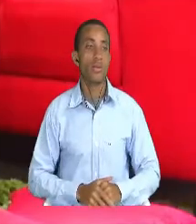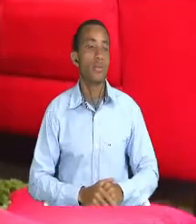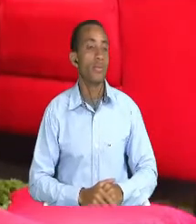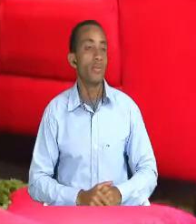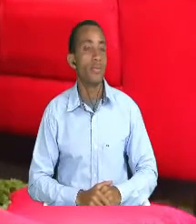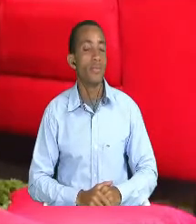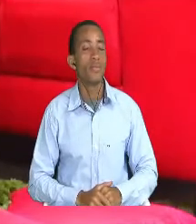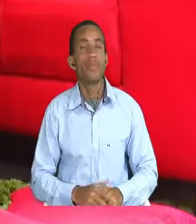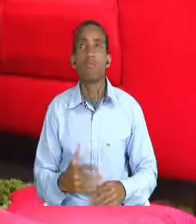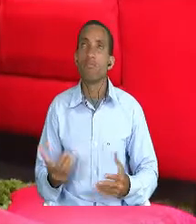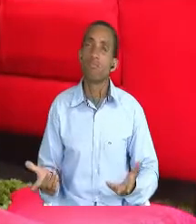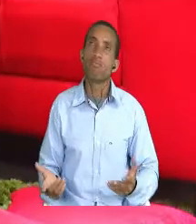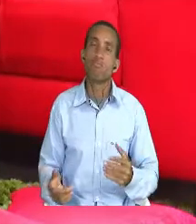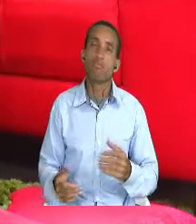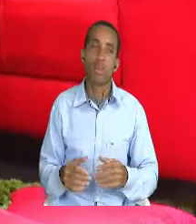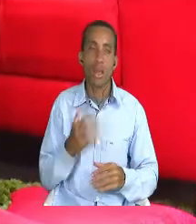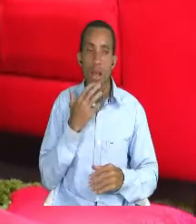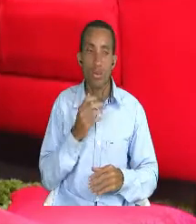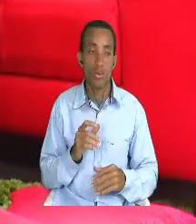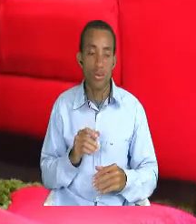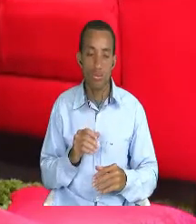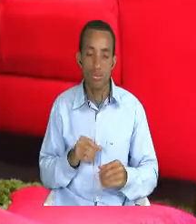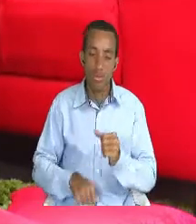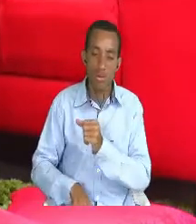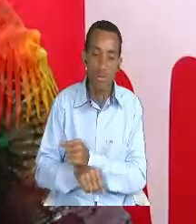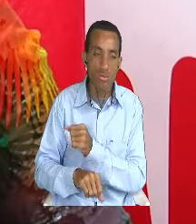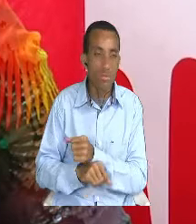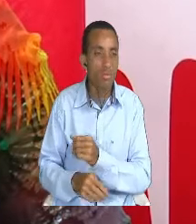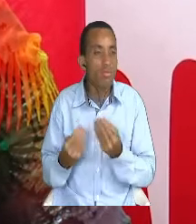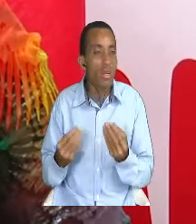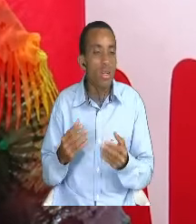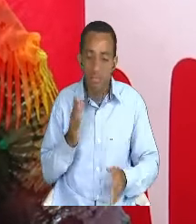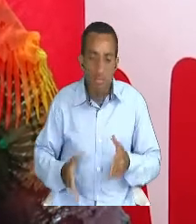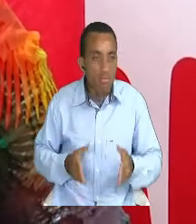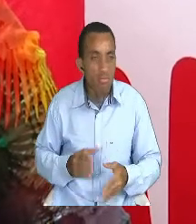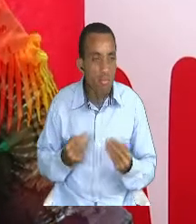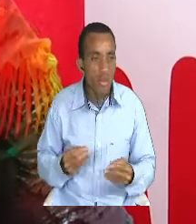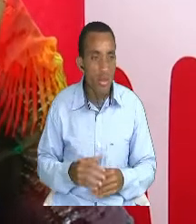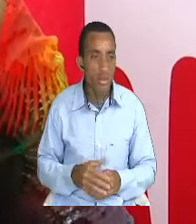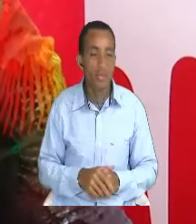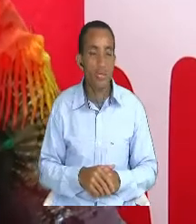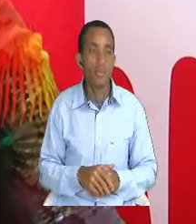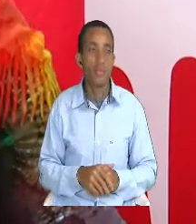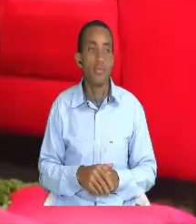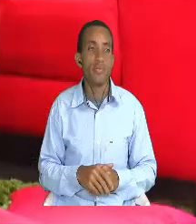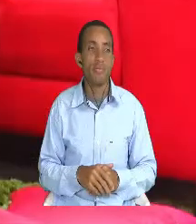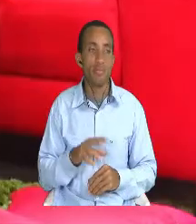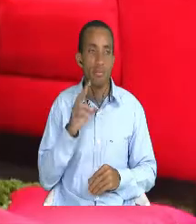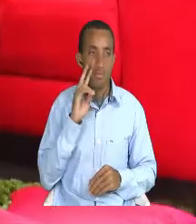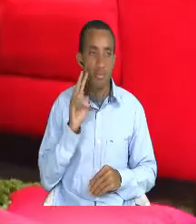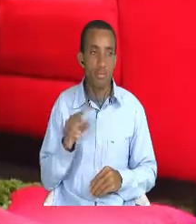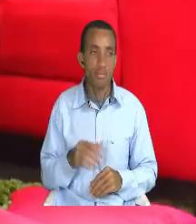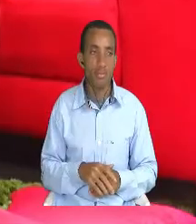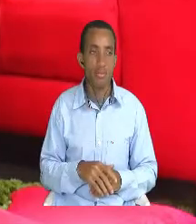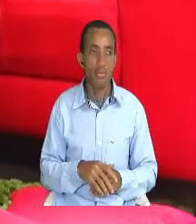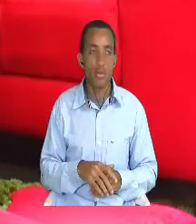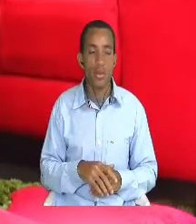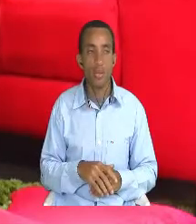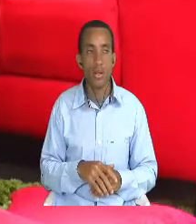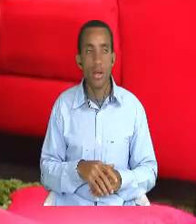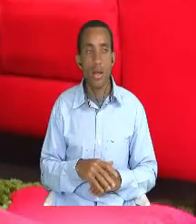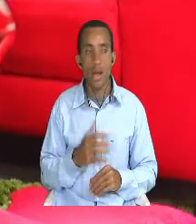Dieguito, pero por ejemplo en el fútbol, ¿para qué nos sirve el atletismo? Bueno, en el atletismo usted ve, vamos a poner figuras mundiales, vamos